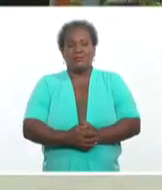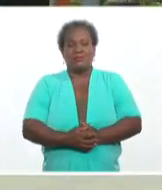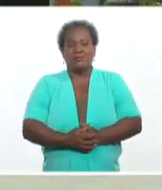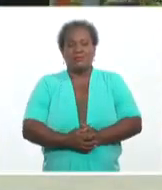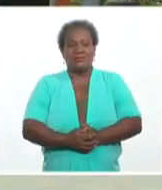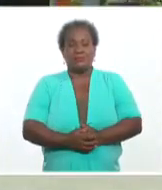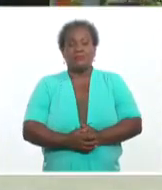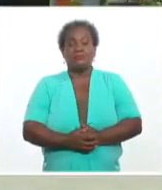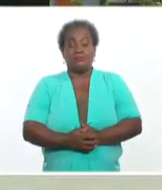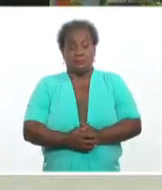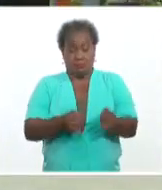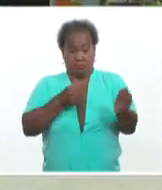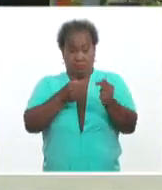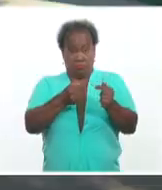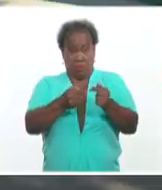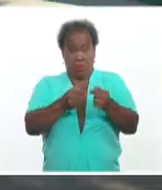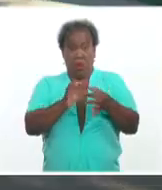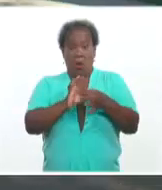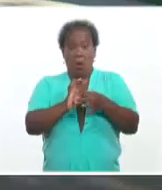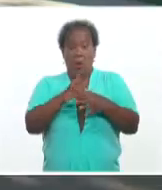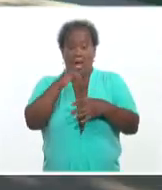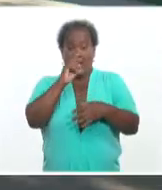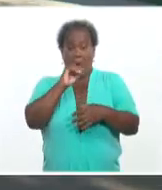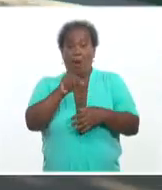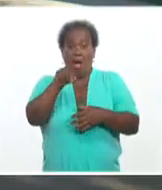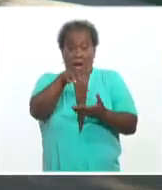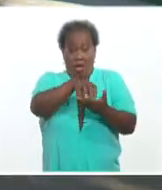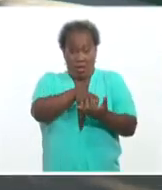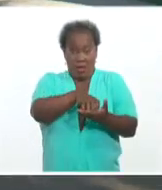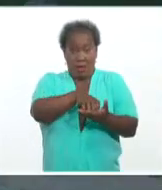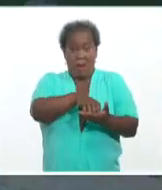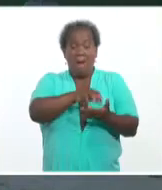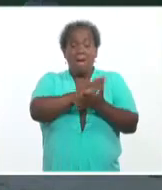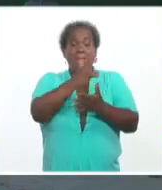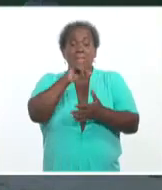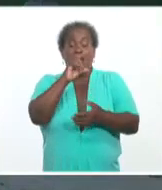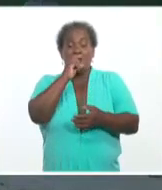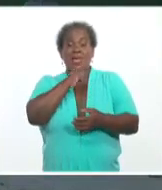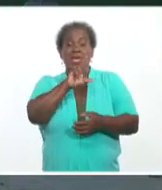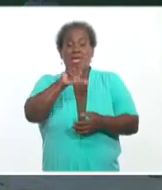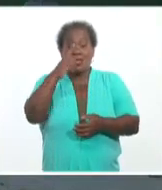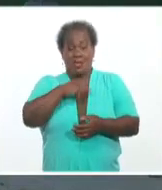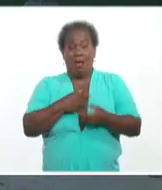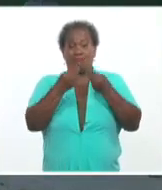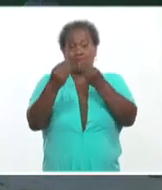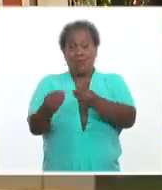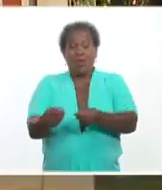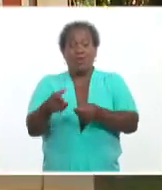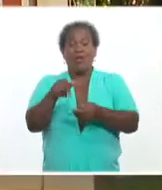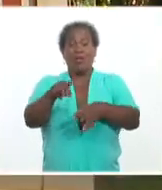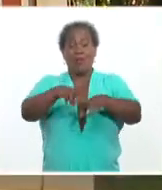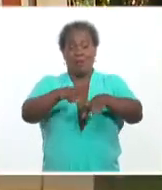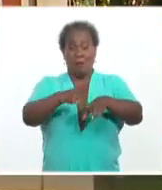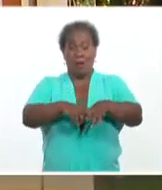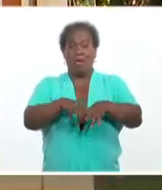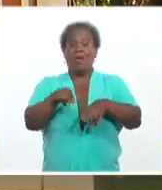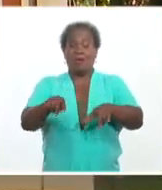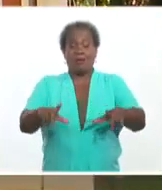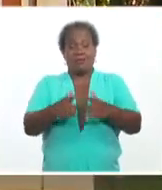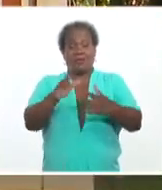en las inmediaciones de guanabo se alza marbella instalación que el campismo popular ofreció como regalo a la habana en el contexto de su aniversario 500